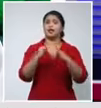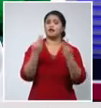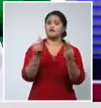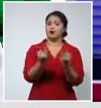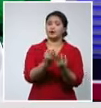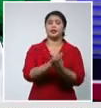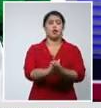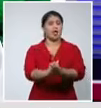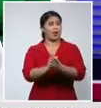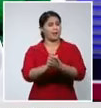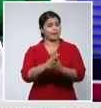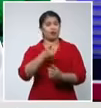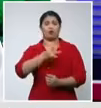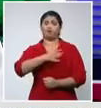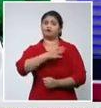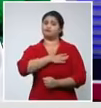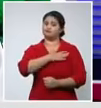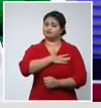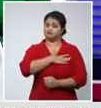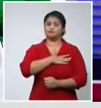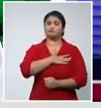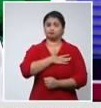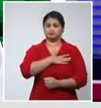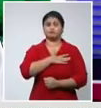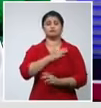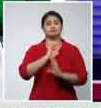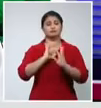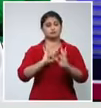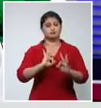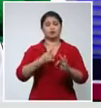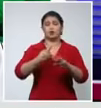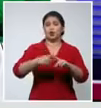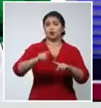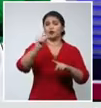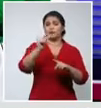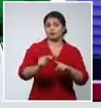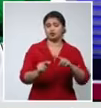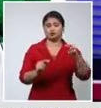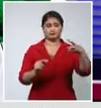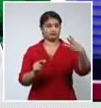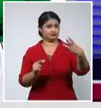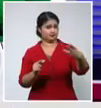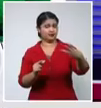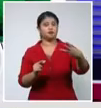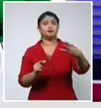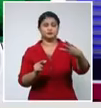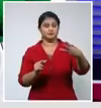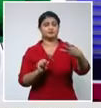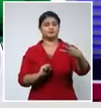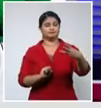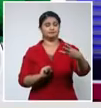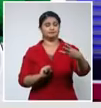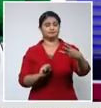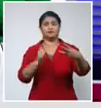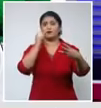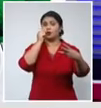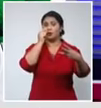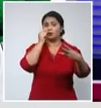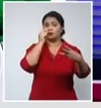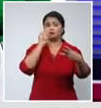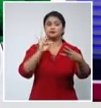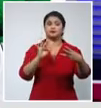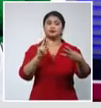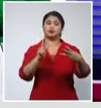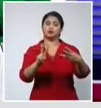amistades. En el día de ayer, un paciente de 82